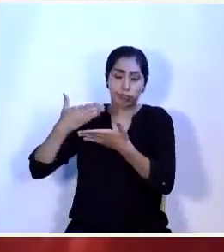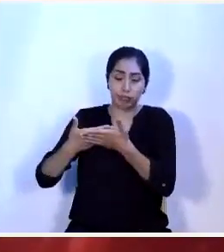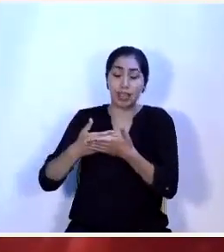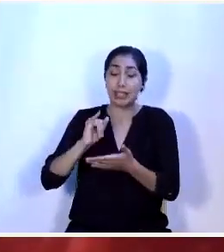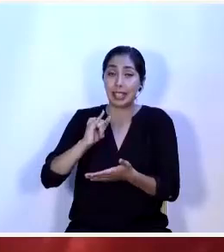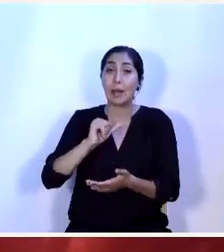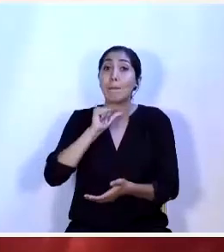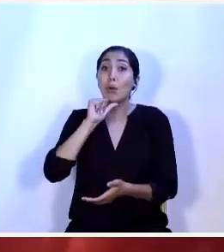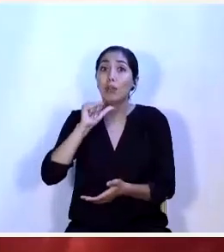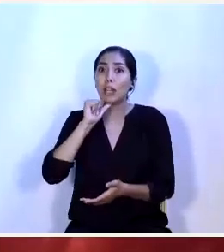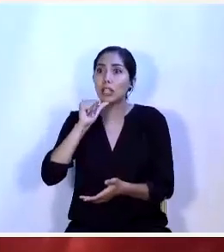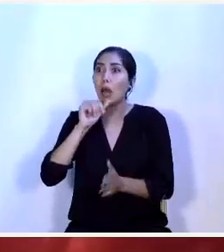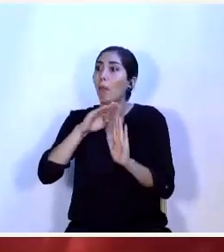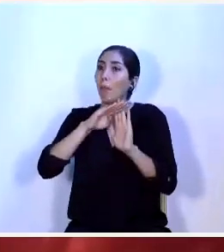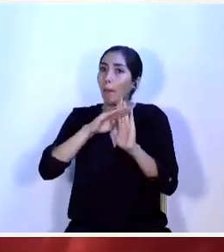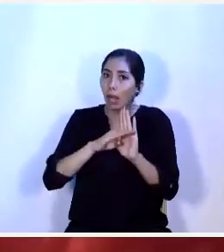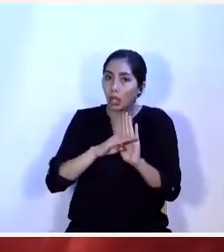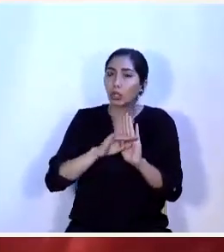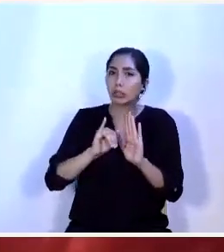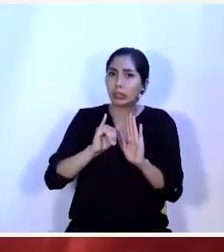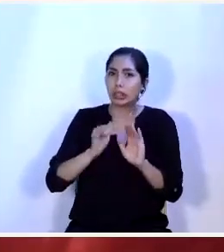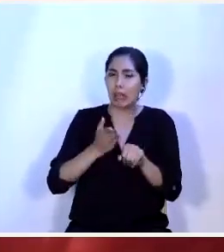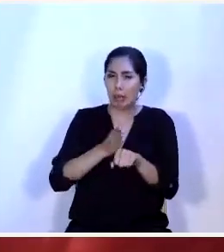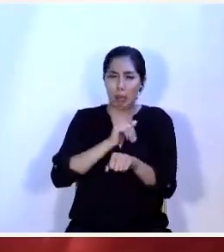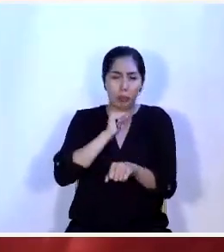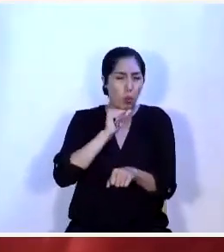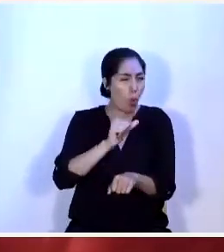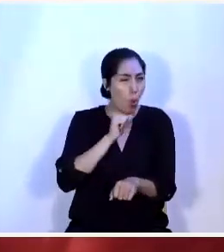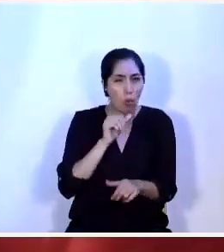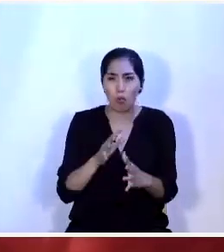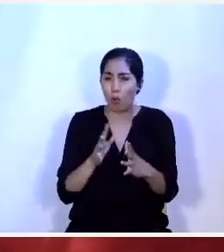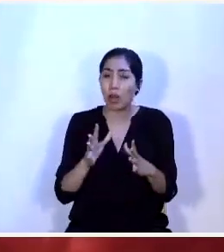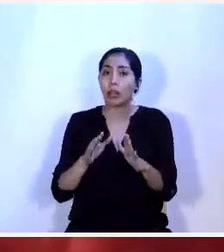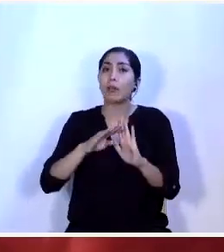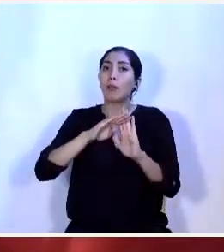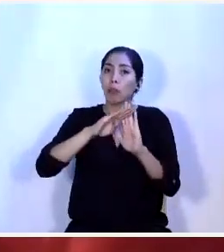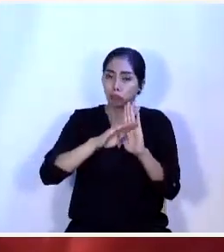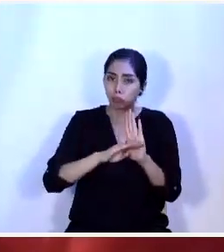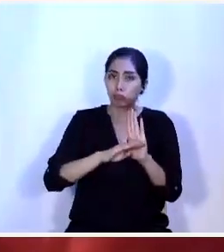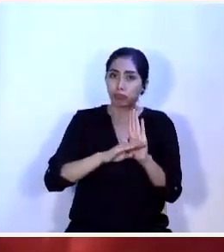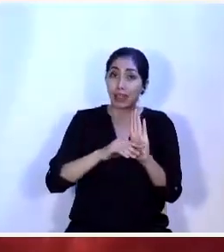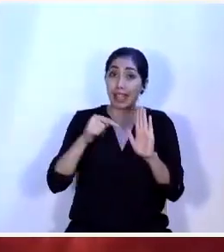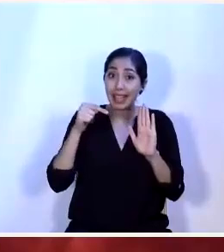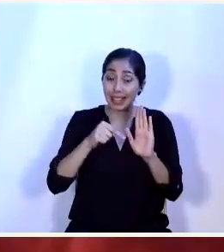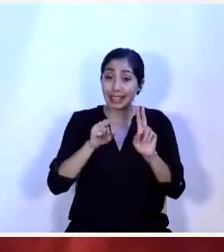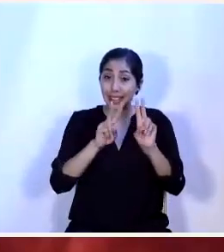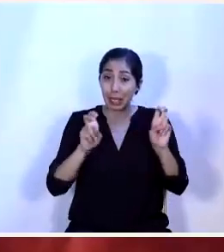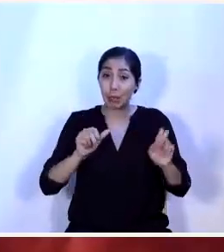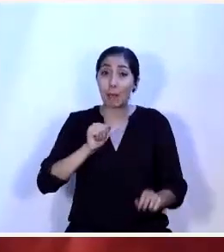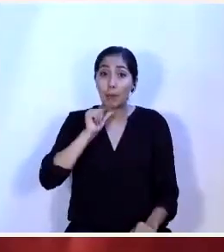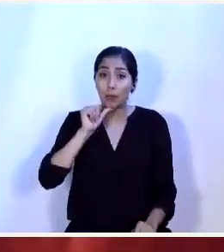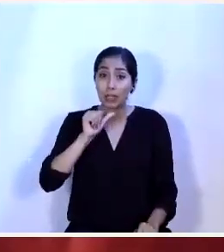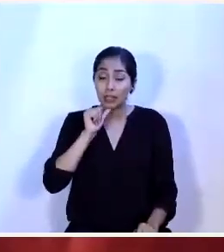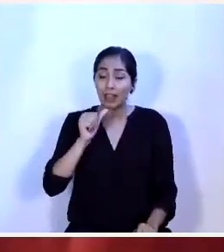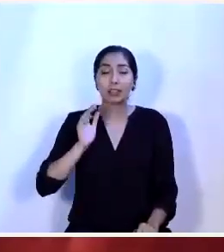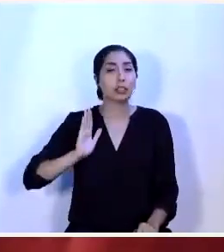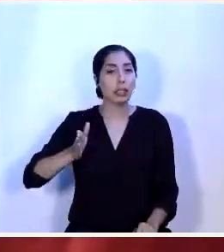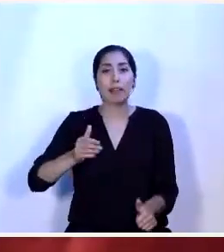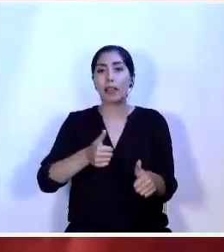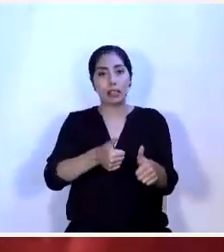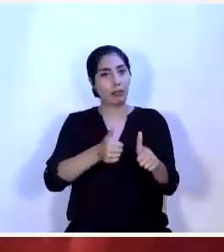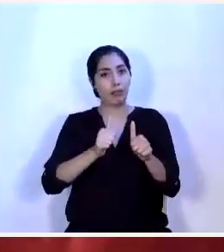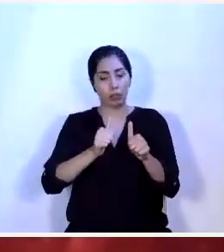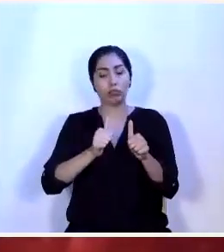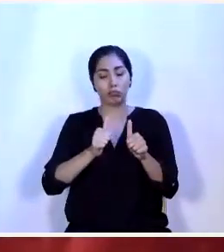significativa tanto de la pobreza como de la extrema pobreza, y la pobreza tiene que seguir siendo uno de los desafíos a enfrentar como